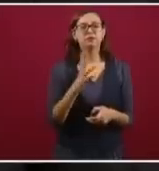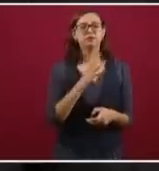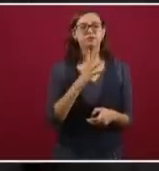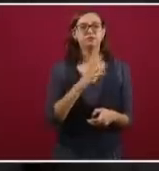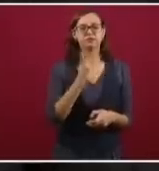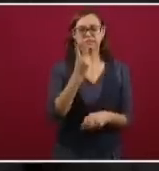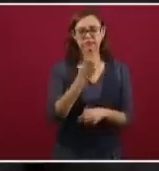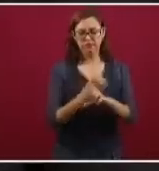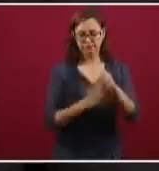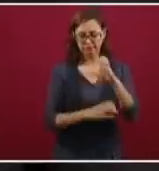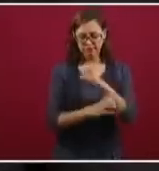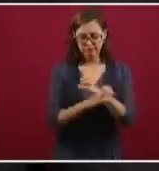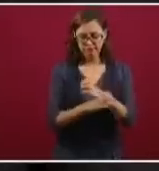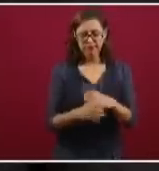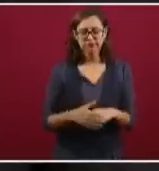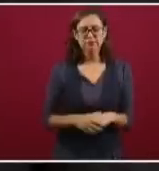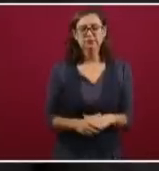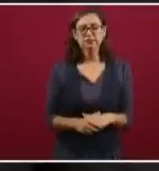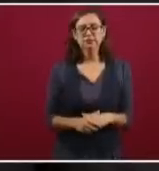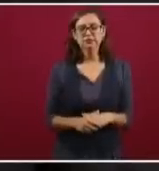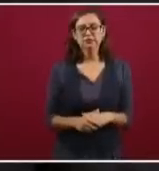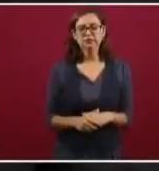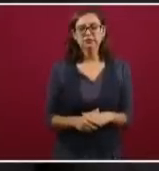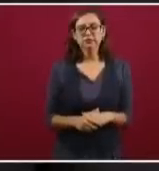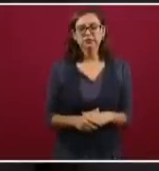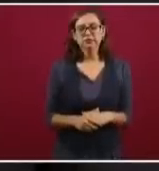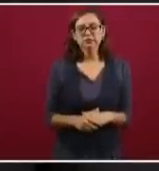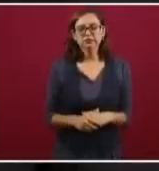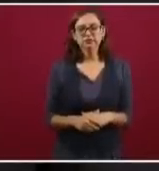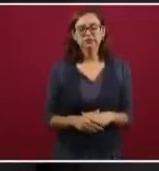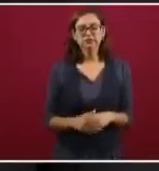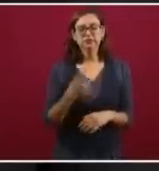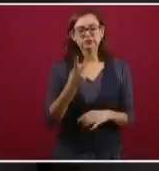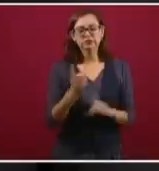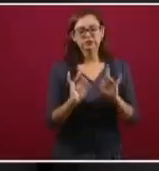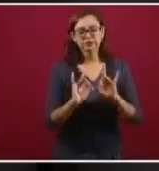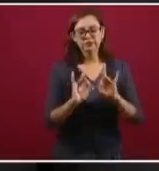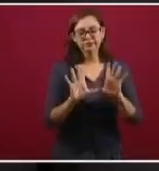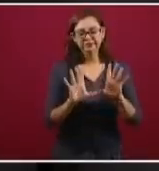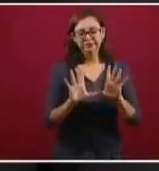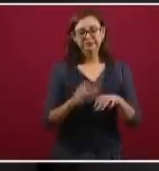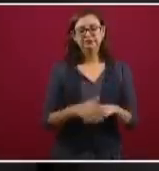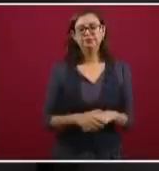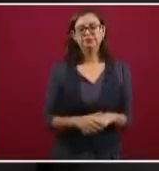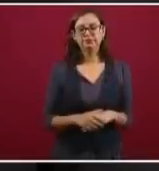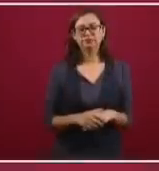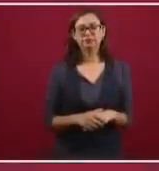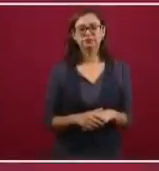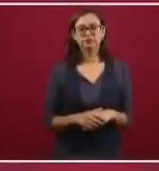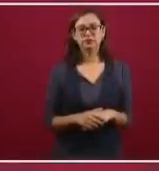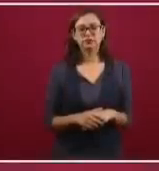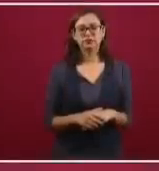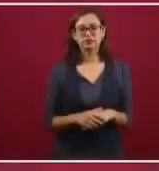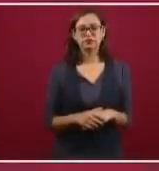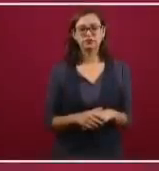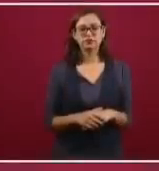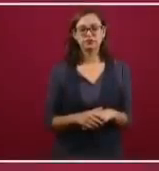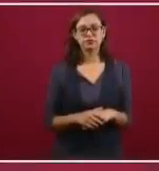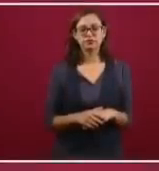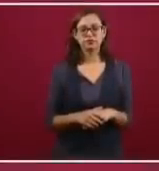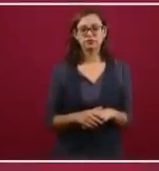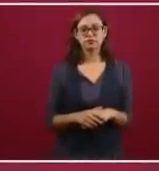manifestaciones, ¿no? Dos casos. Por un lado, en